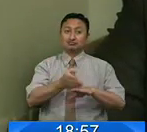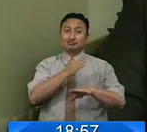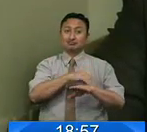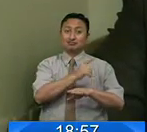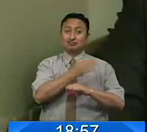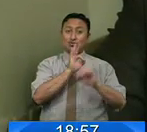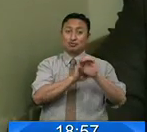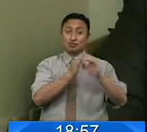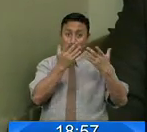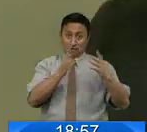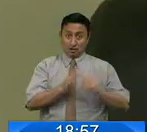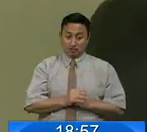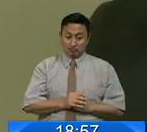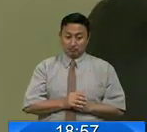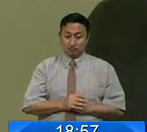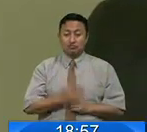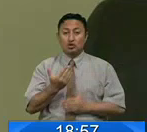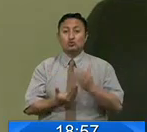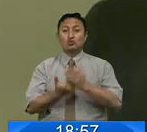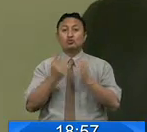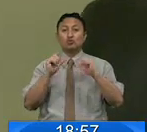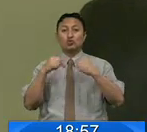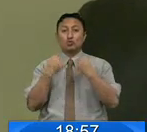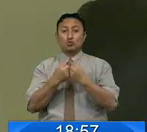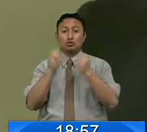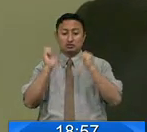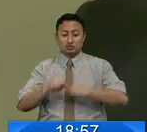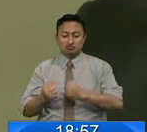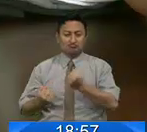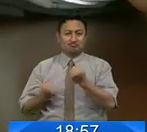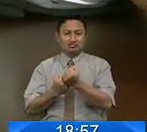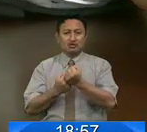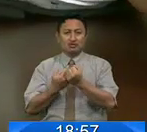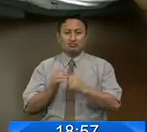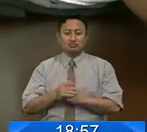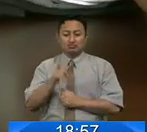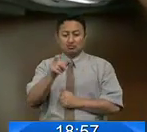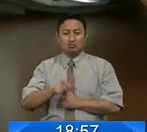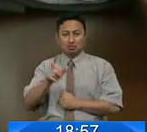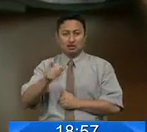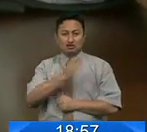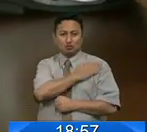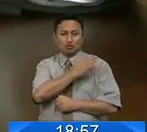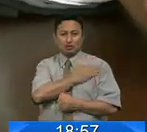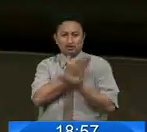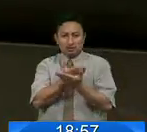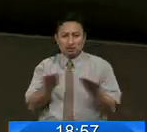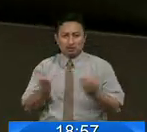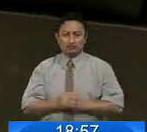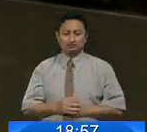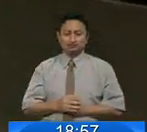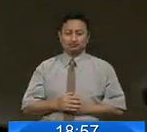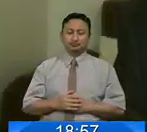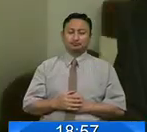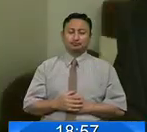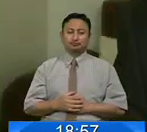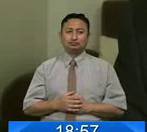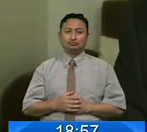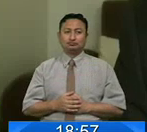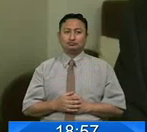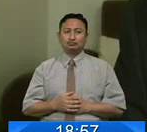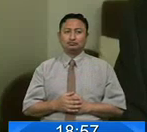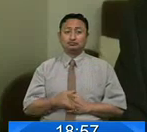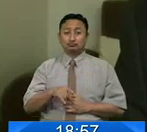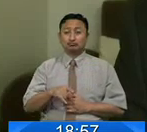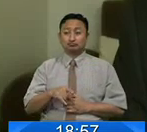participación destaca que una nueva mayoría debe propender a devuelve la confianza ciudadana en esta institución que se